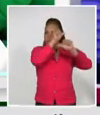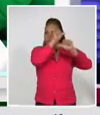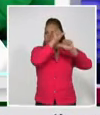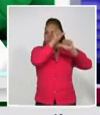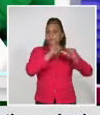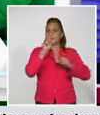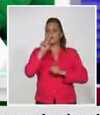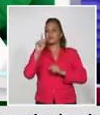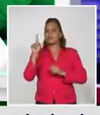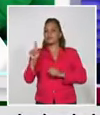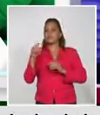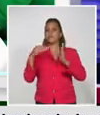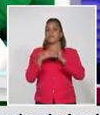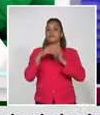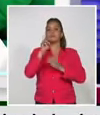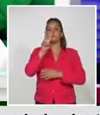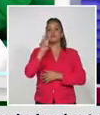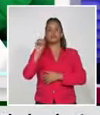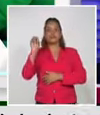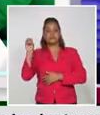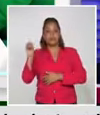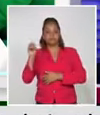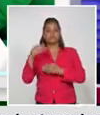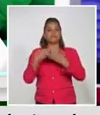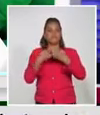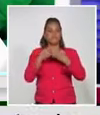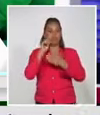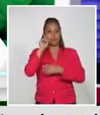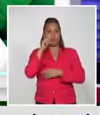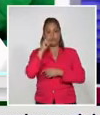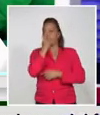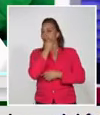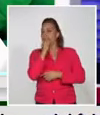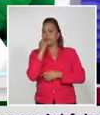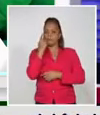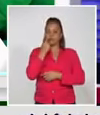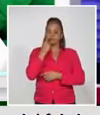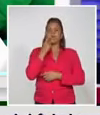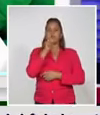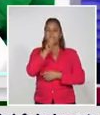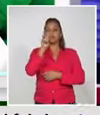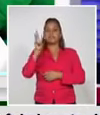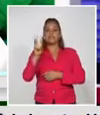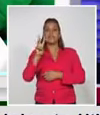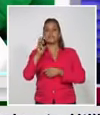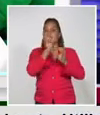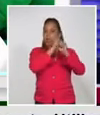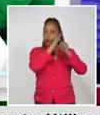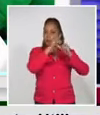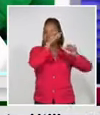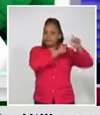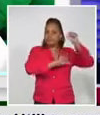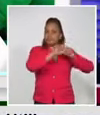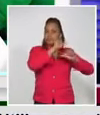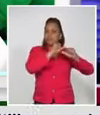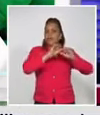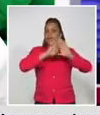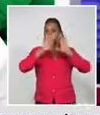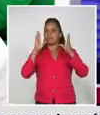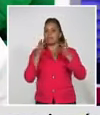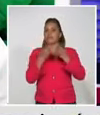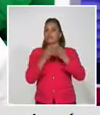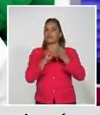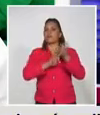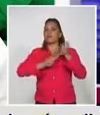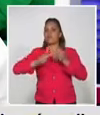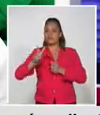21.200 en los 23 laboratorios que tenemos dispersos en todo el territorio, y como consecuencia del análisis